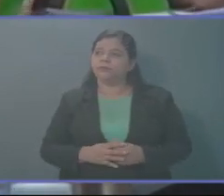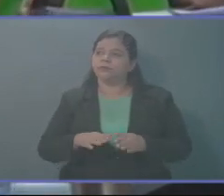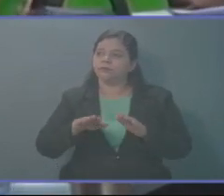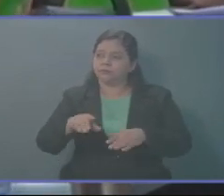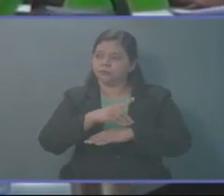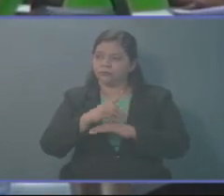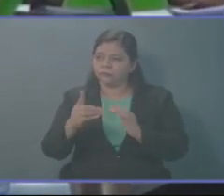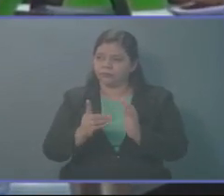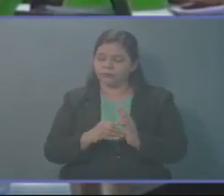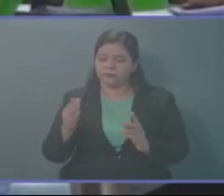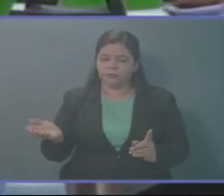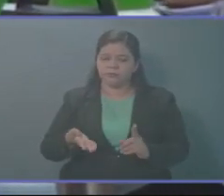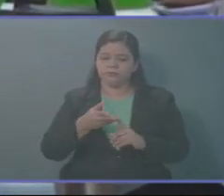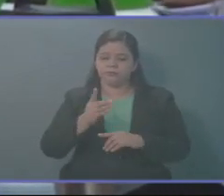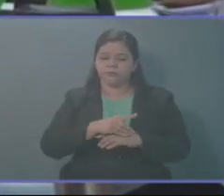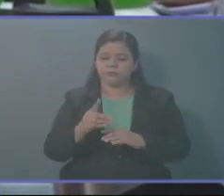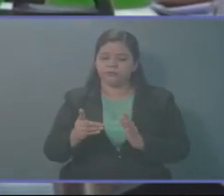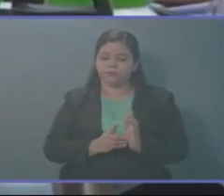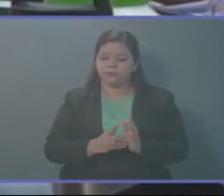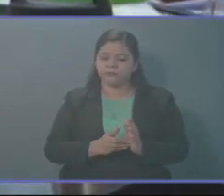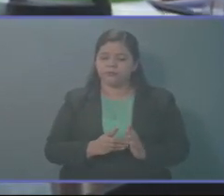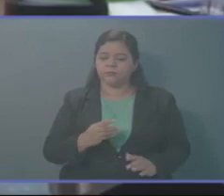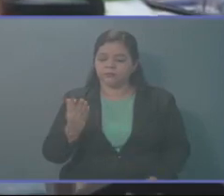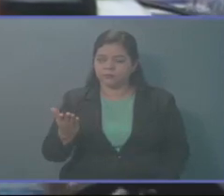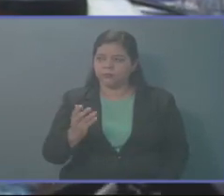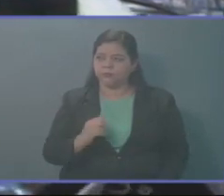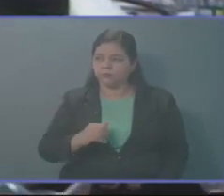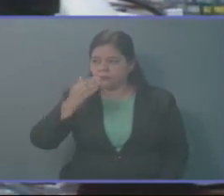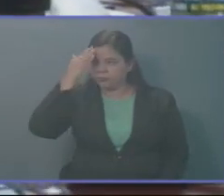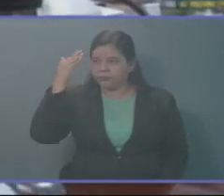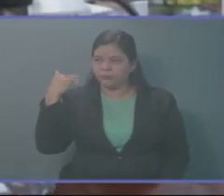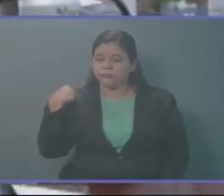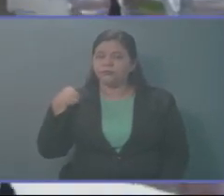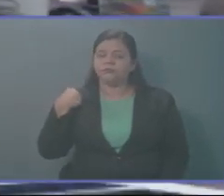diputado. Tiene la palabra la diputada Anabel